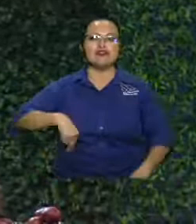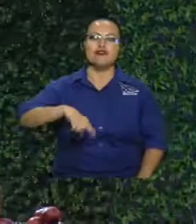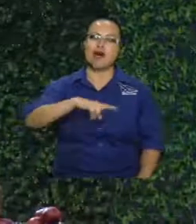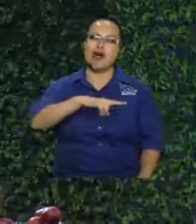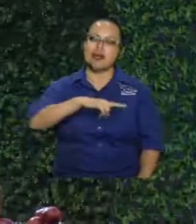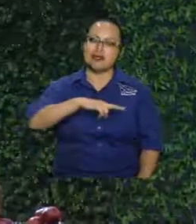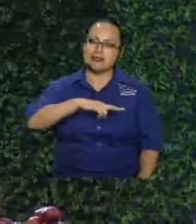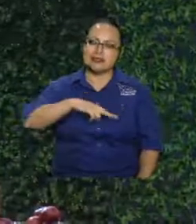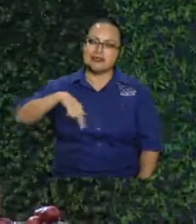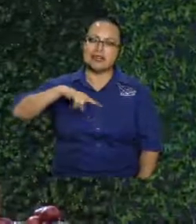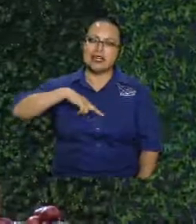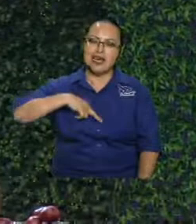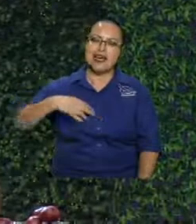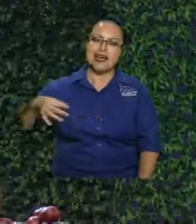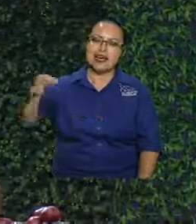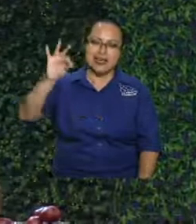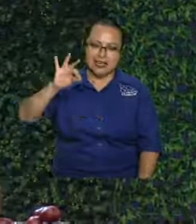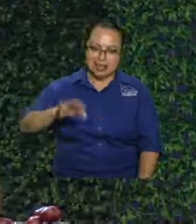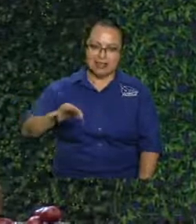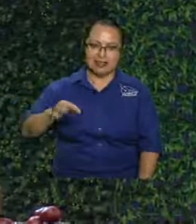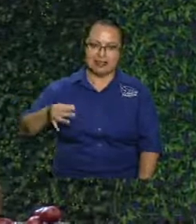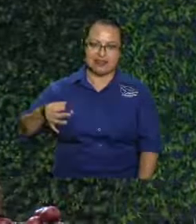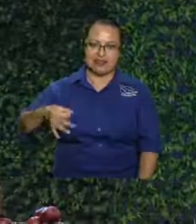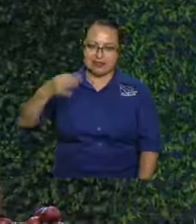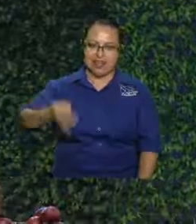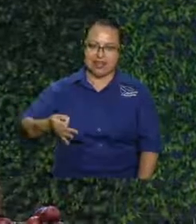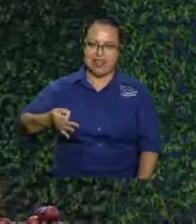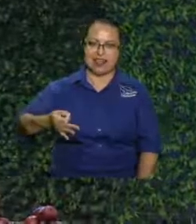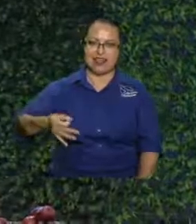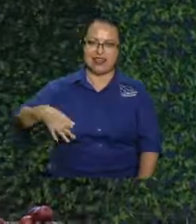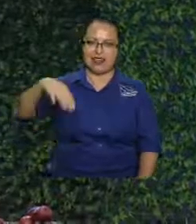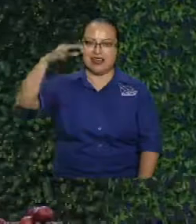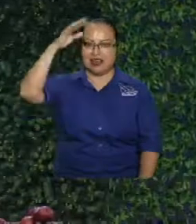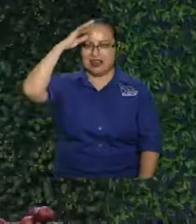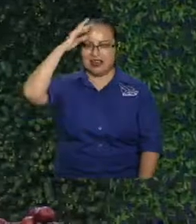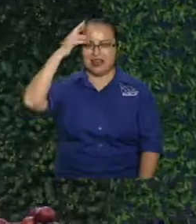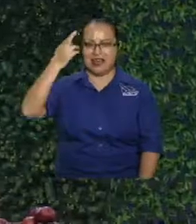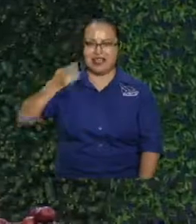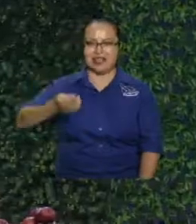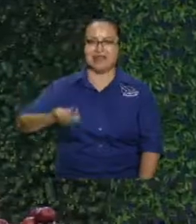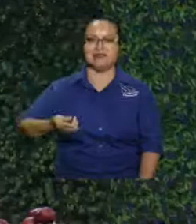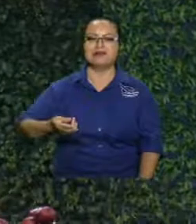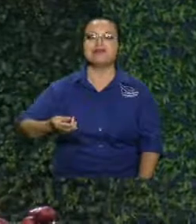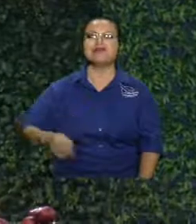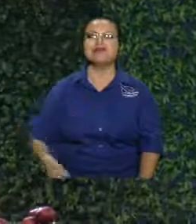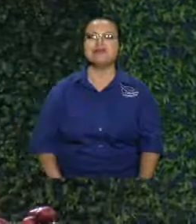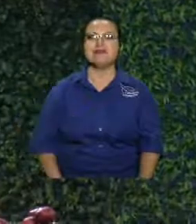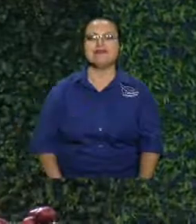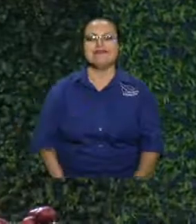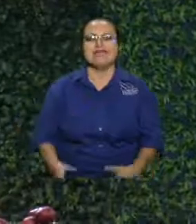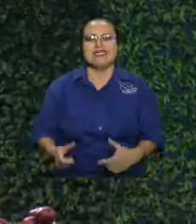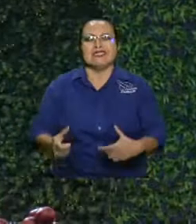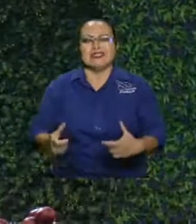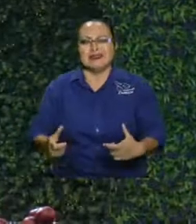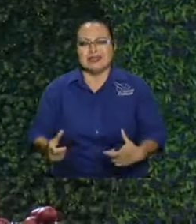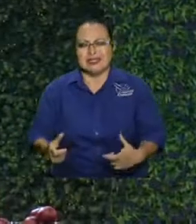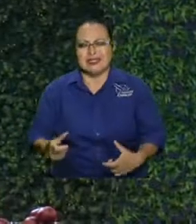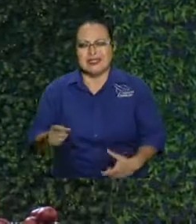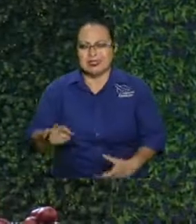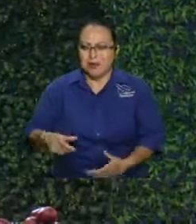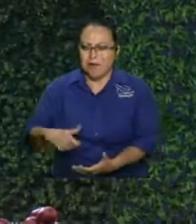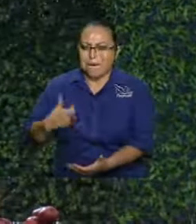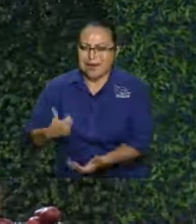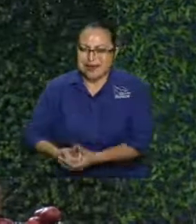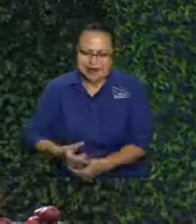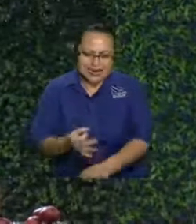Vivamos nuestra realidad. Vivamos nuestra realidad. ¿Por qué va a querer comprar un relojazo de marca o un montón